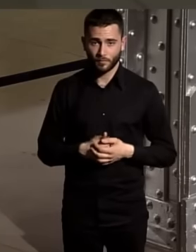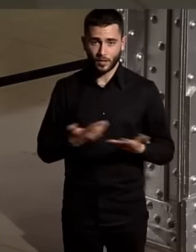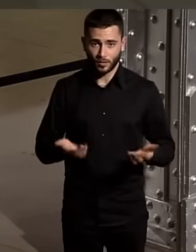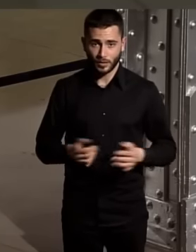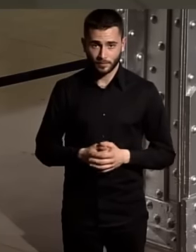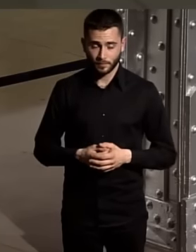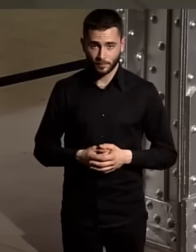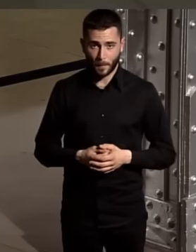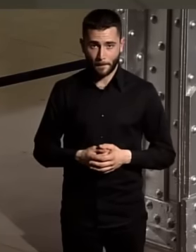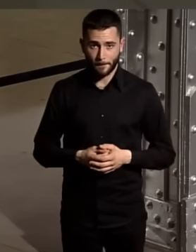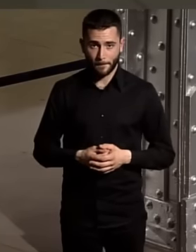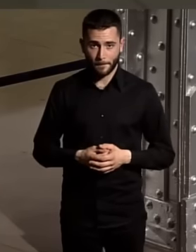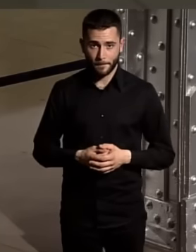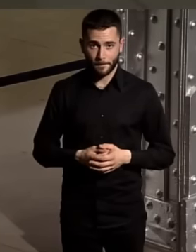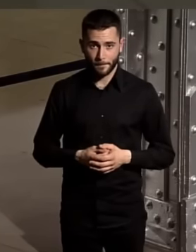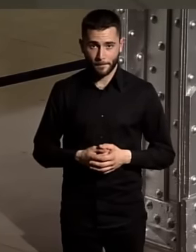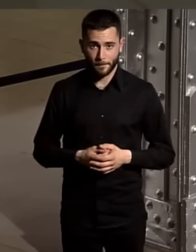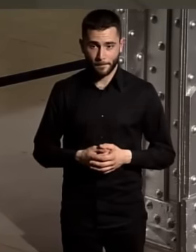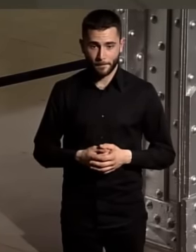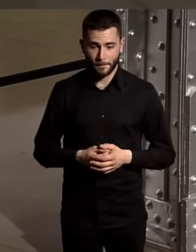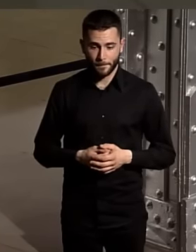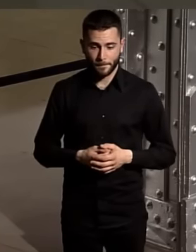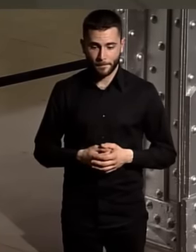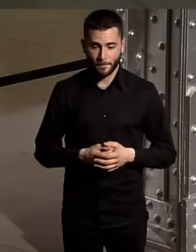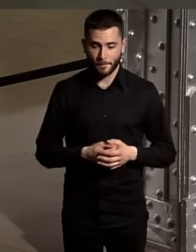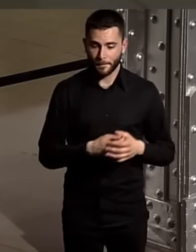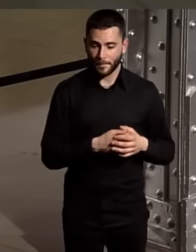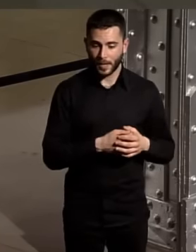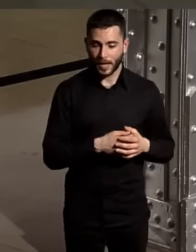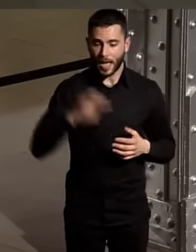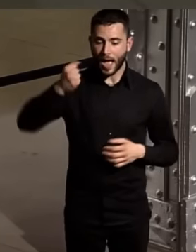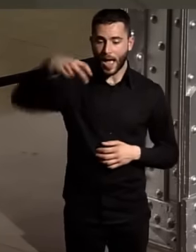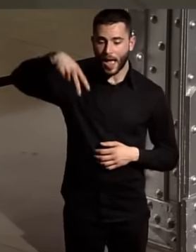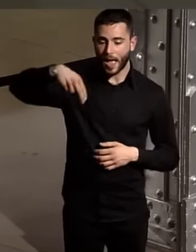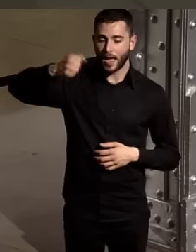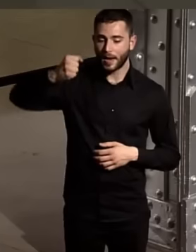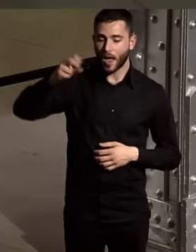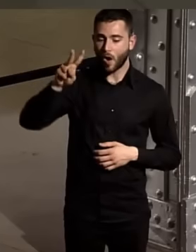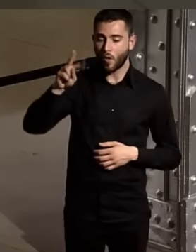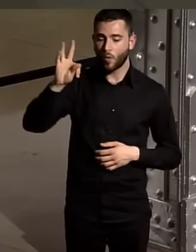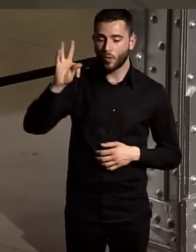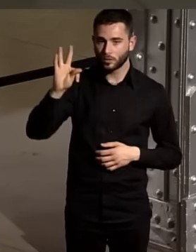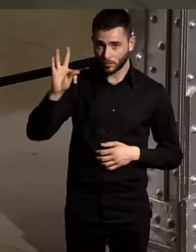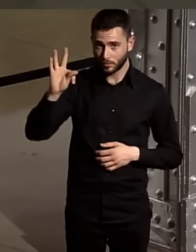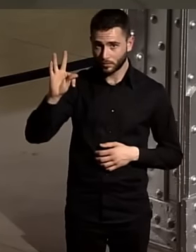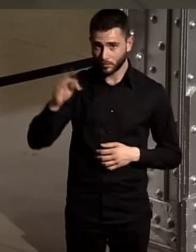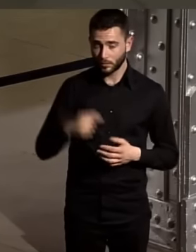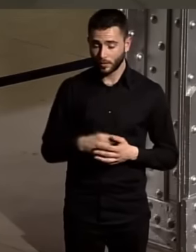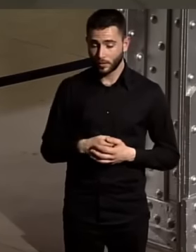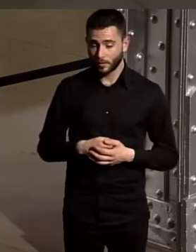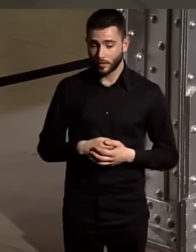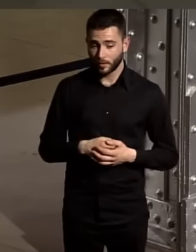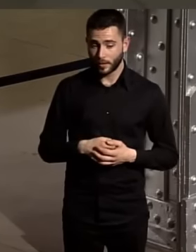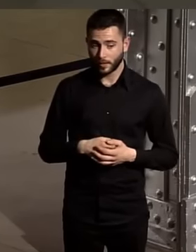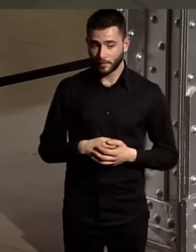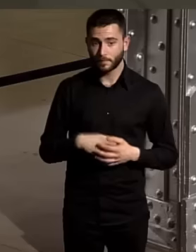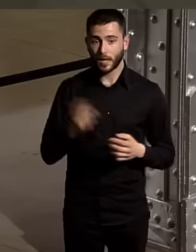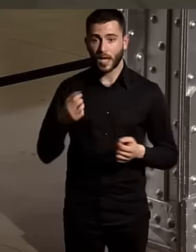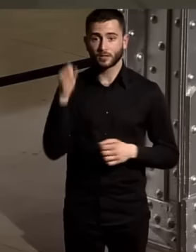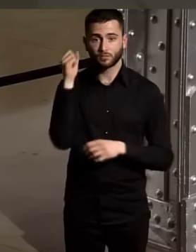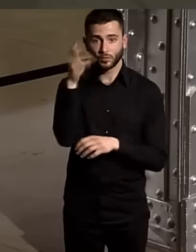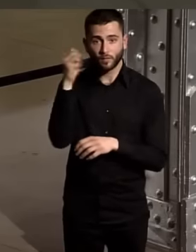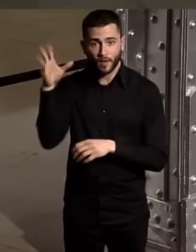es que lo invitamos yano a un ciclo de de conferencias en una universidad